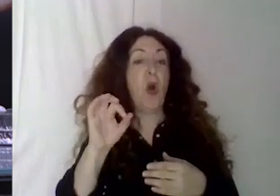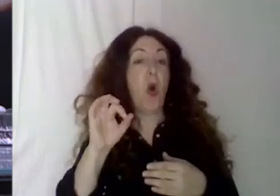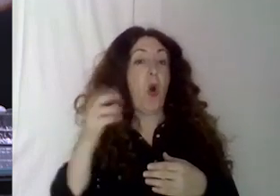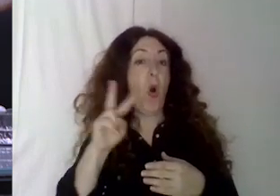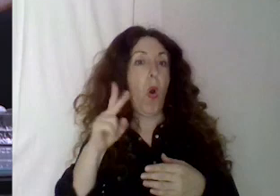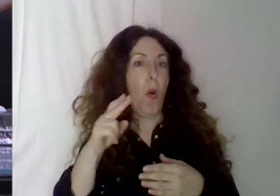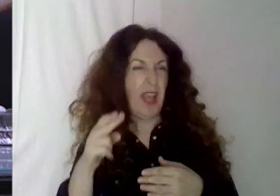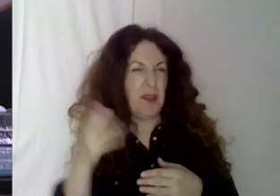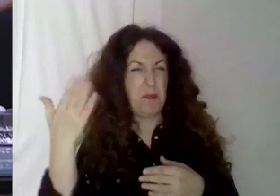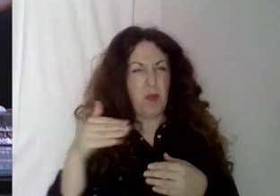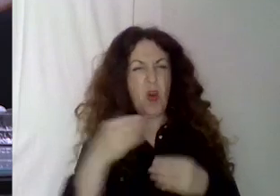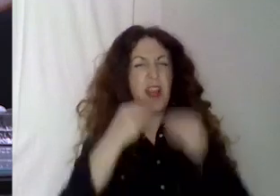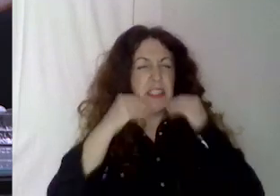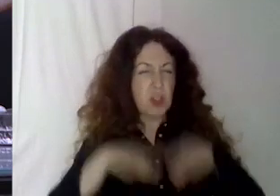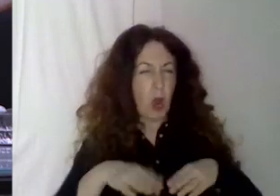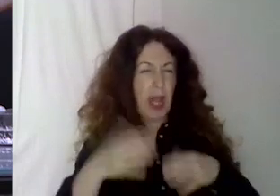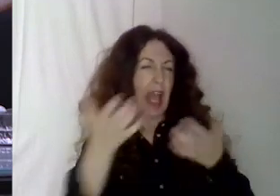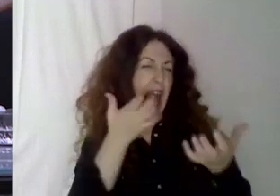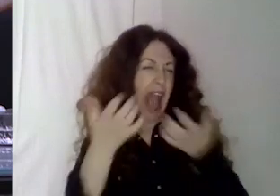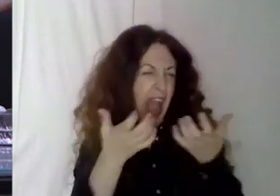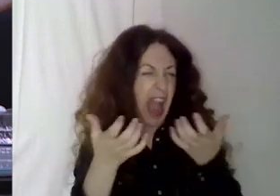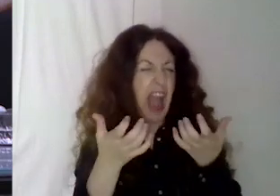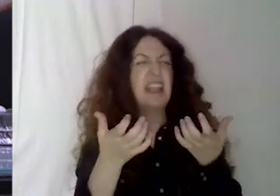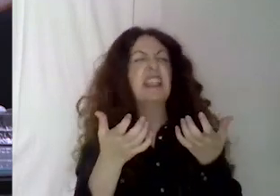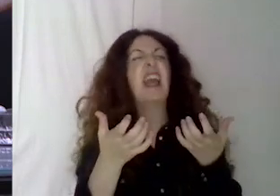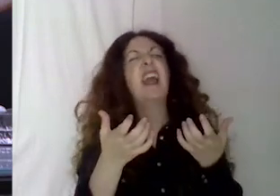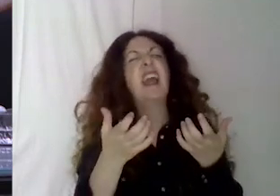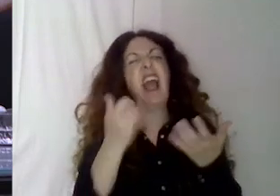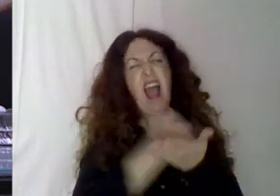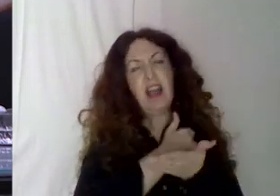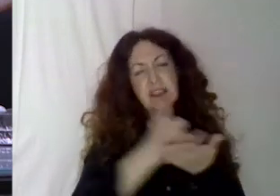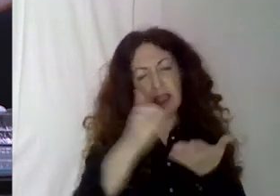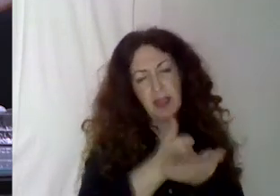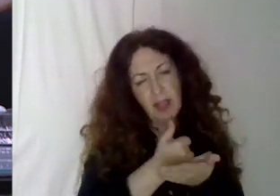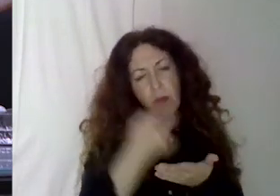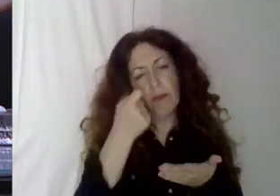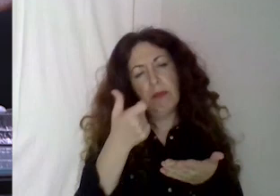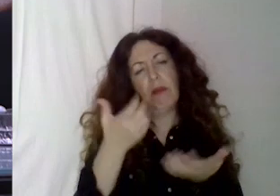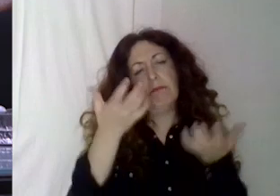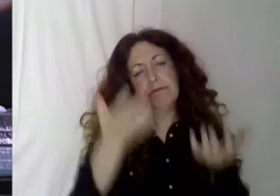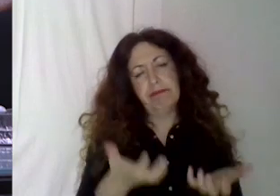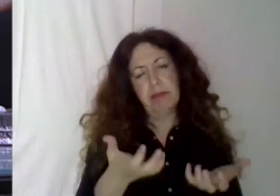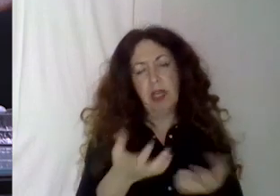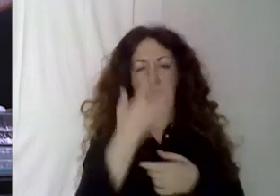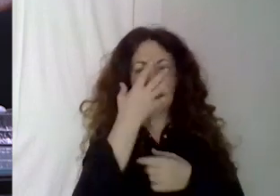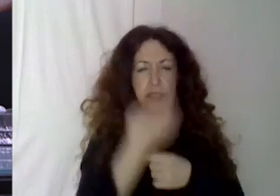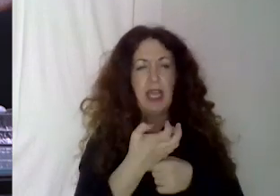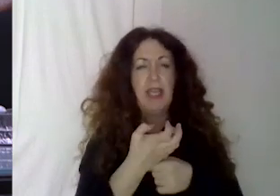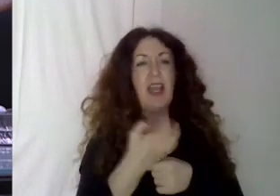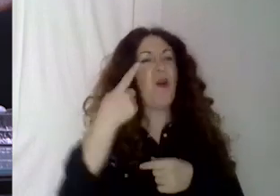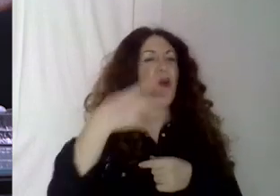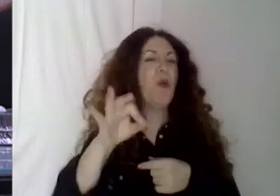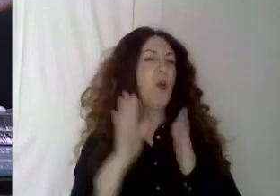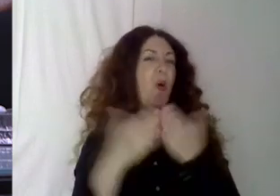del arte muy seria. Entonces, lo que les gustaba mucho a Margot y Rudolf en aquellos años